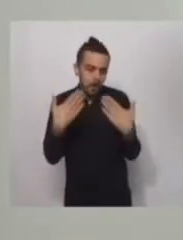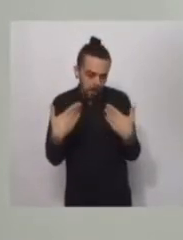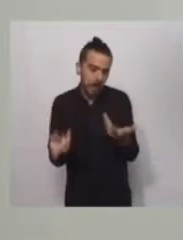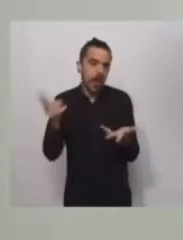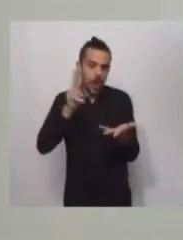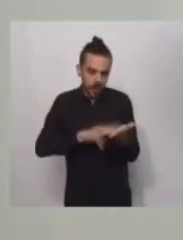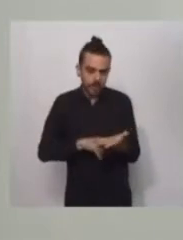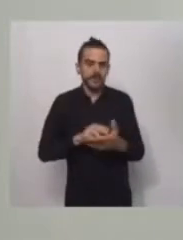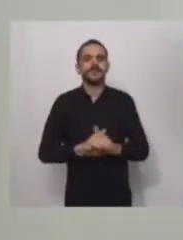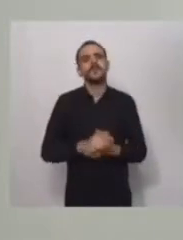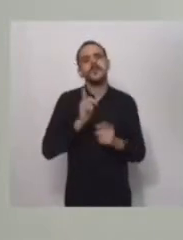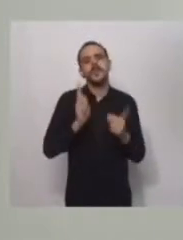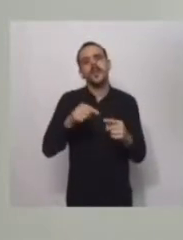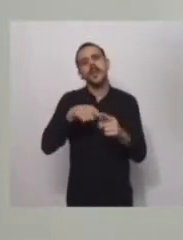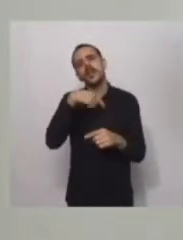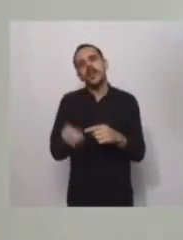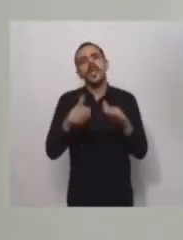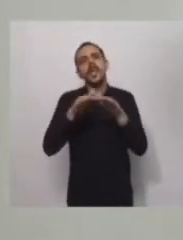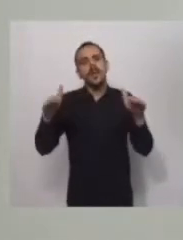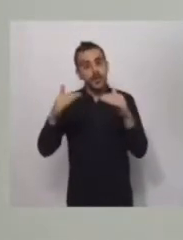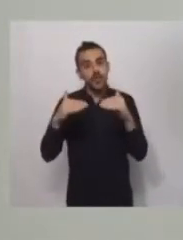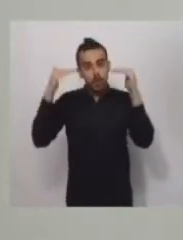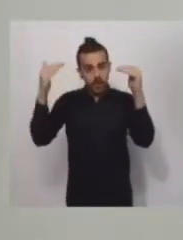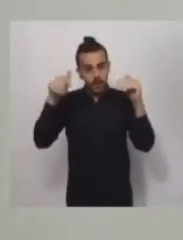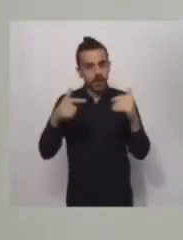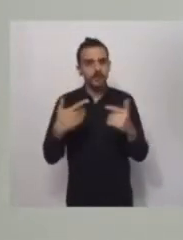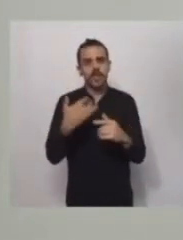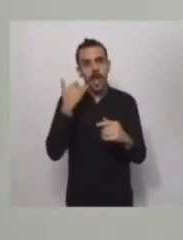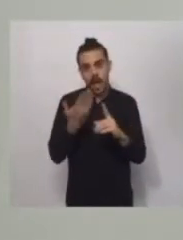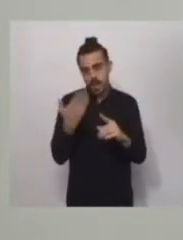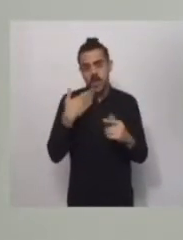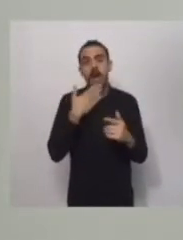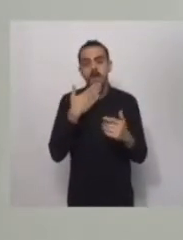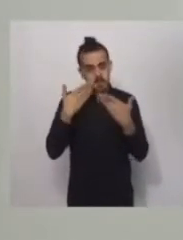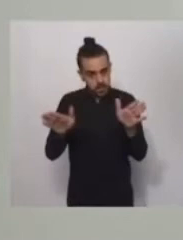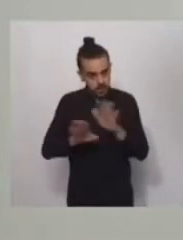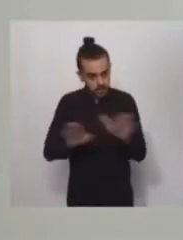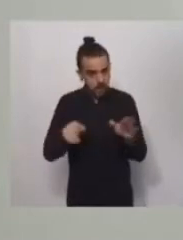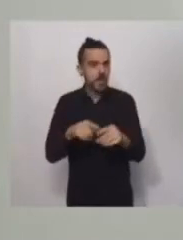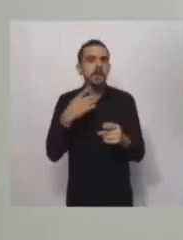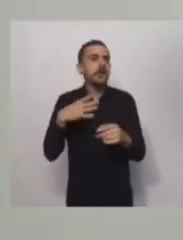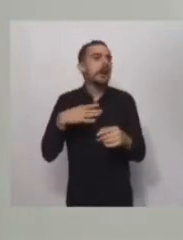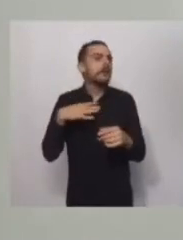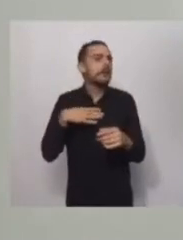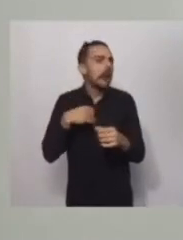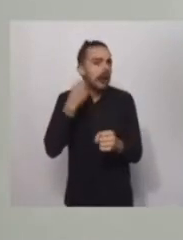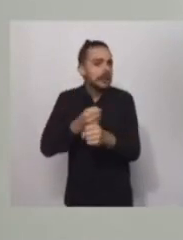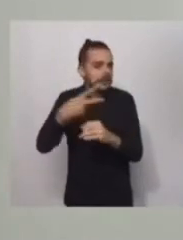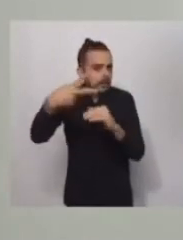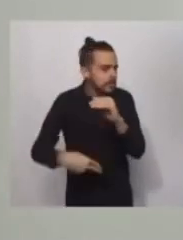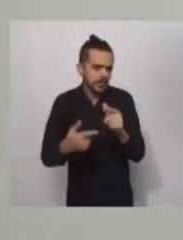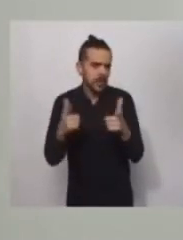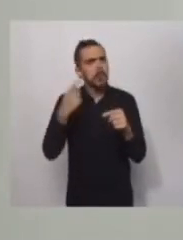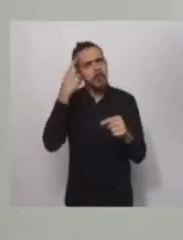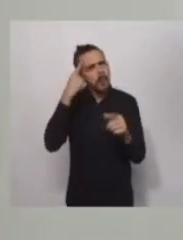podemos evaluar para poder adjudicar. Eso es la tranquilidad que le queremos dar a quienes iniciaron el trámite. El que no tenemos registrado un sistema, el sistema